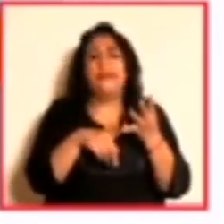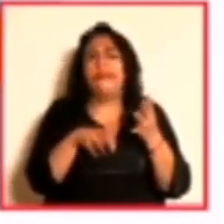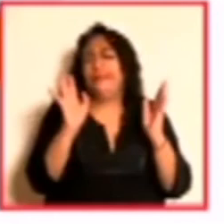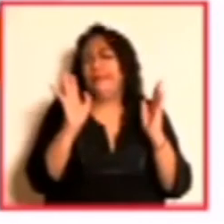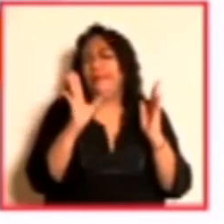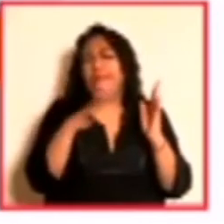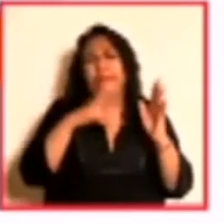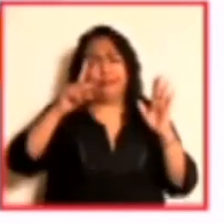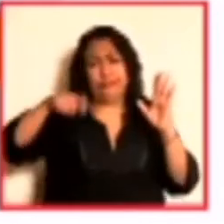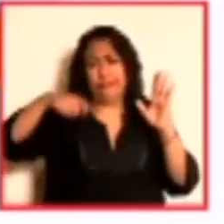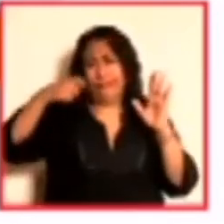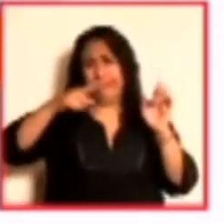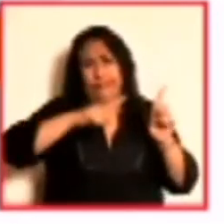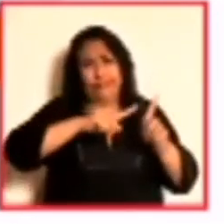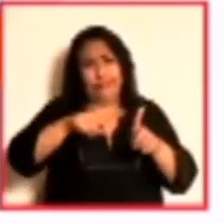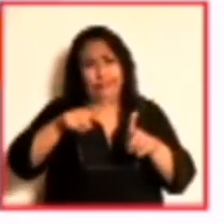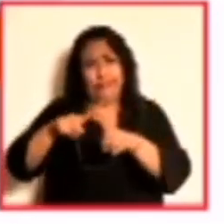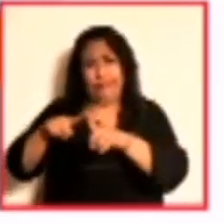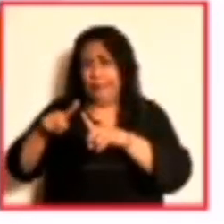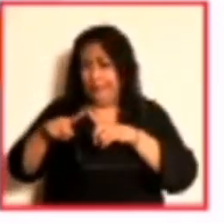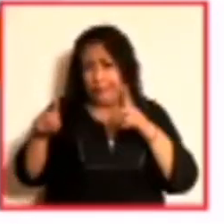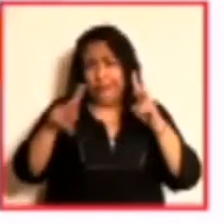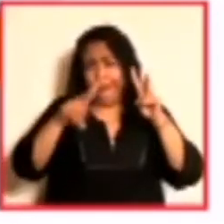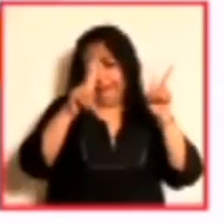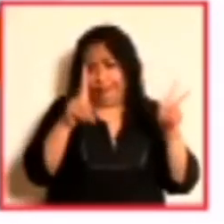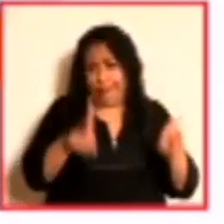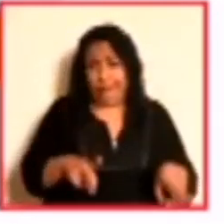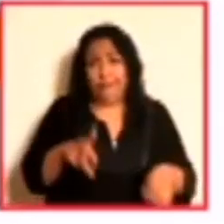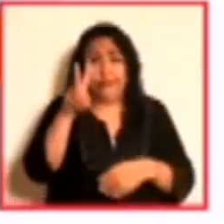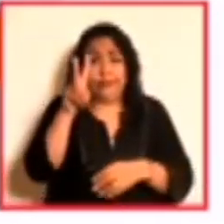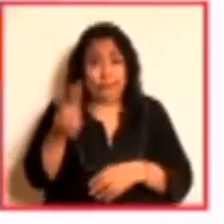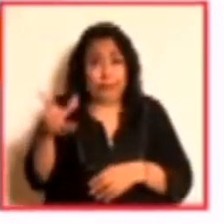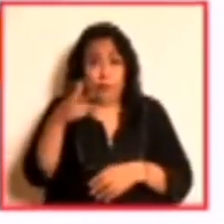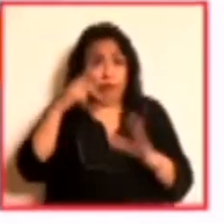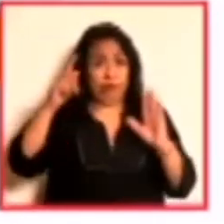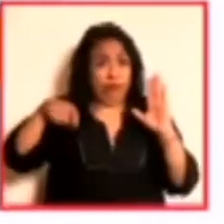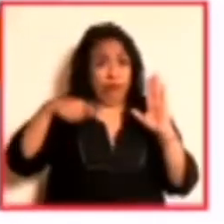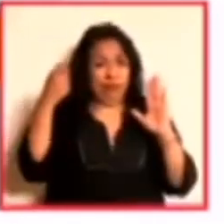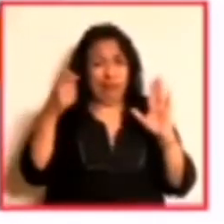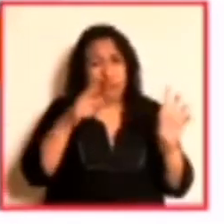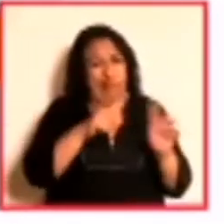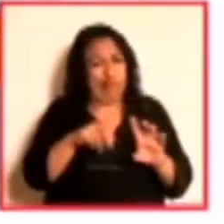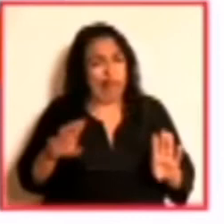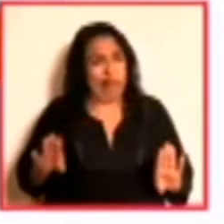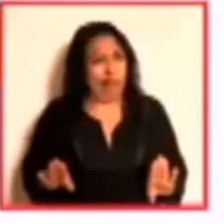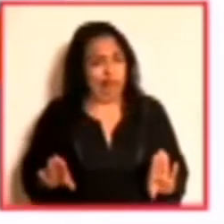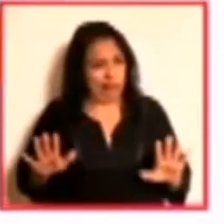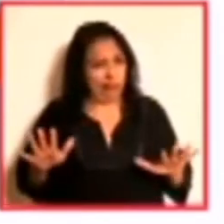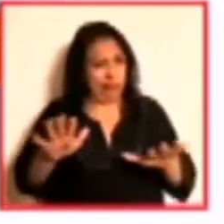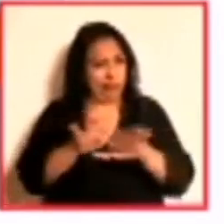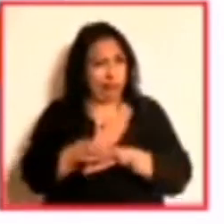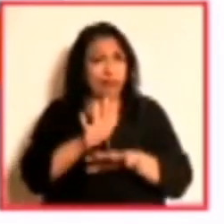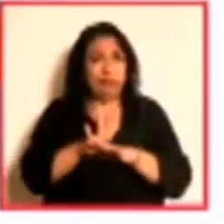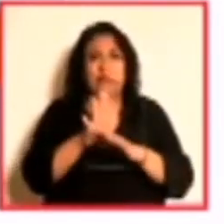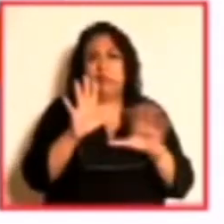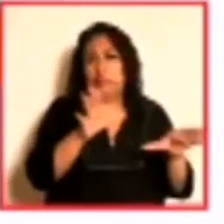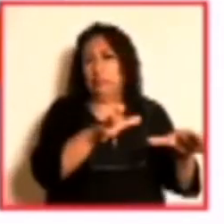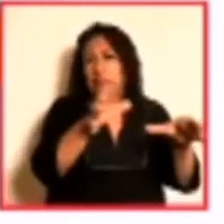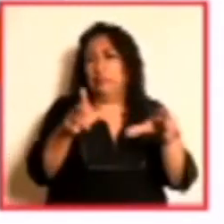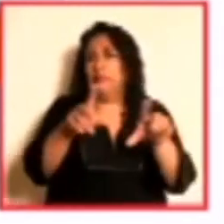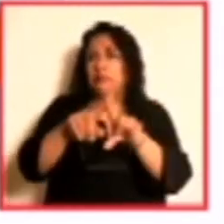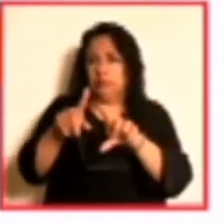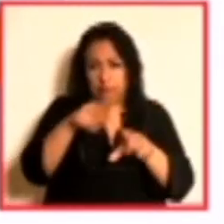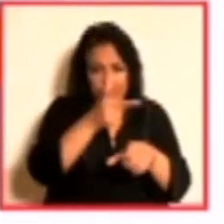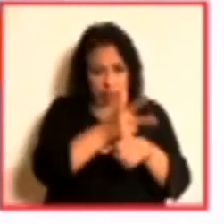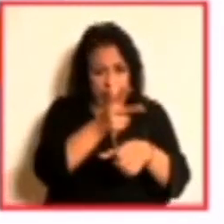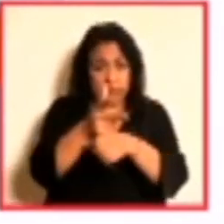Hizo una gran variedad de títulos. O sea, realmente fue un cineasta muy ecléctico, abordó muchísimos géneros, y de eso también va a tratar